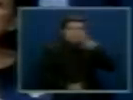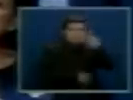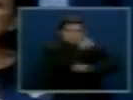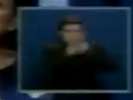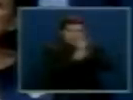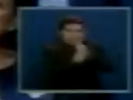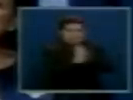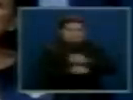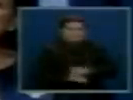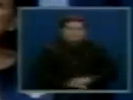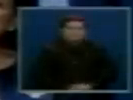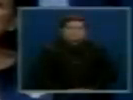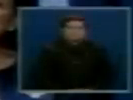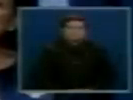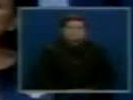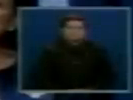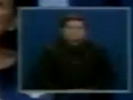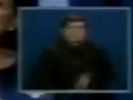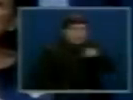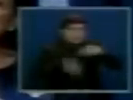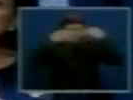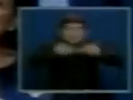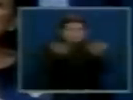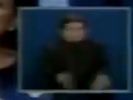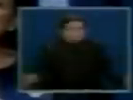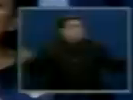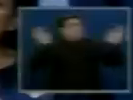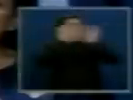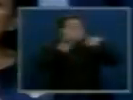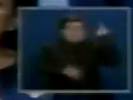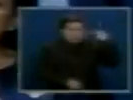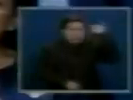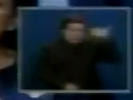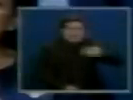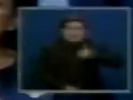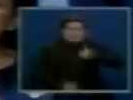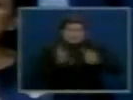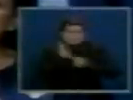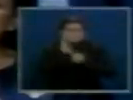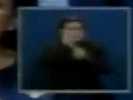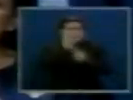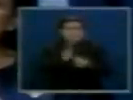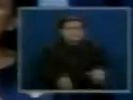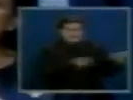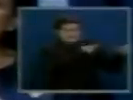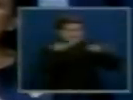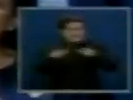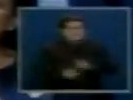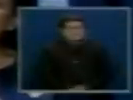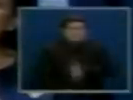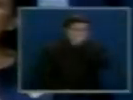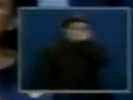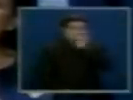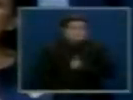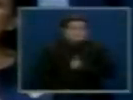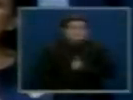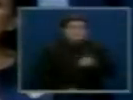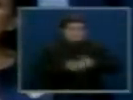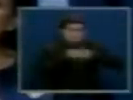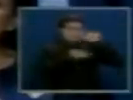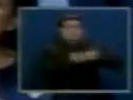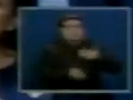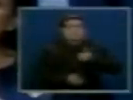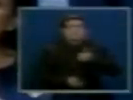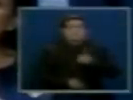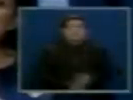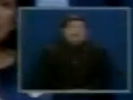anuales. Estas medidas son importantes porque el gobierno tiene que demostrar su disposición a sacrificarse para luego tener derecho a